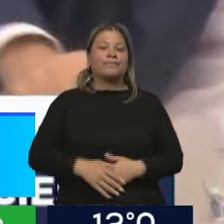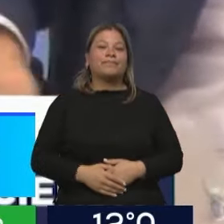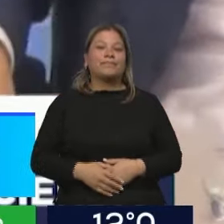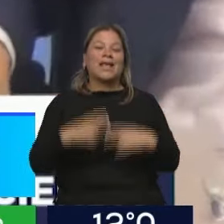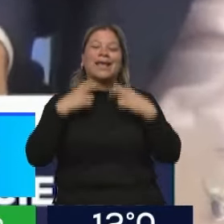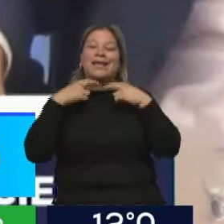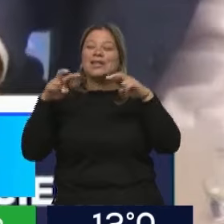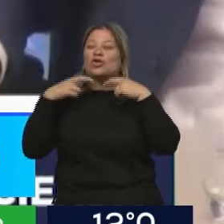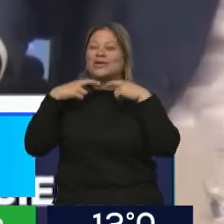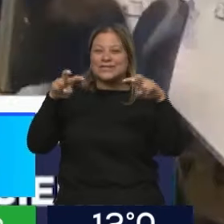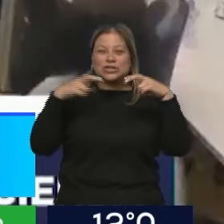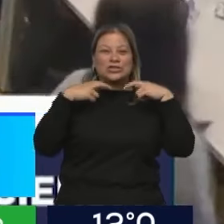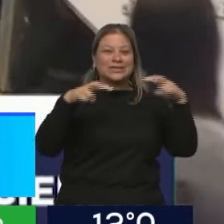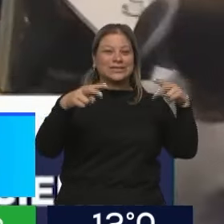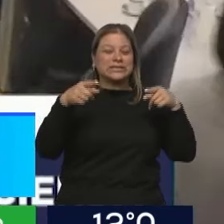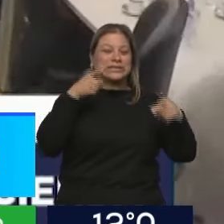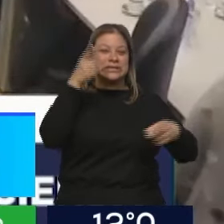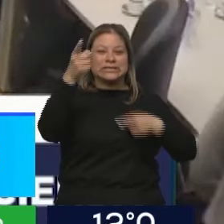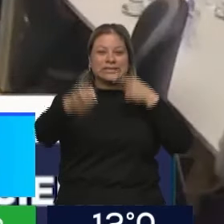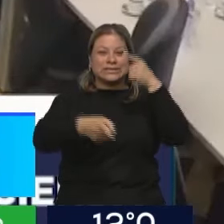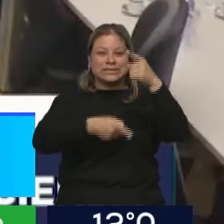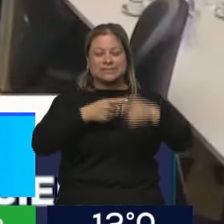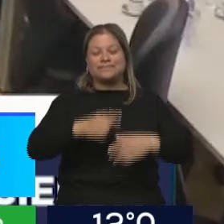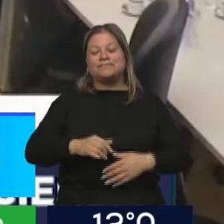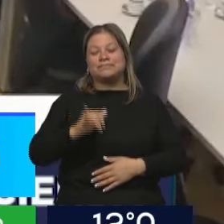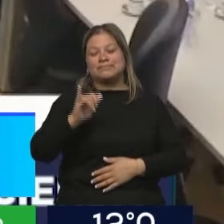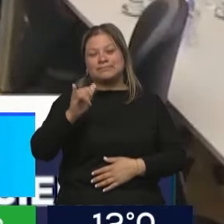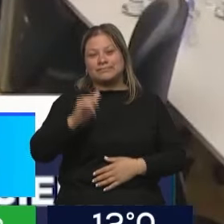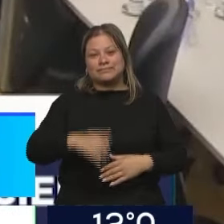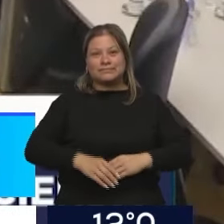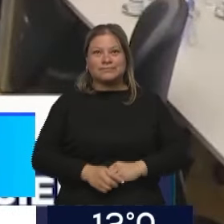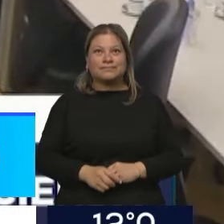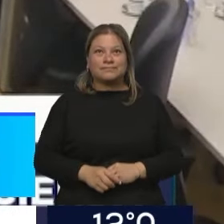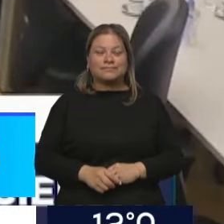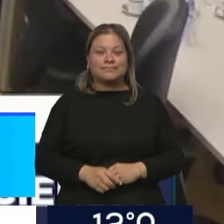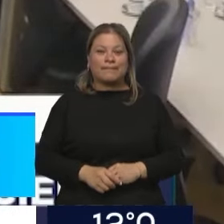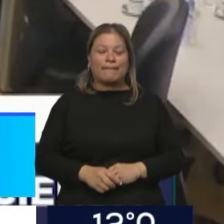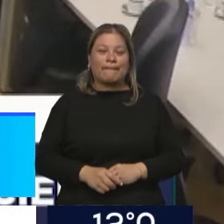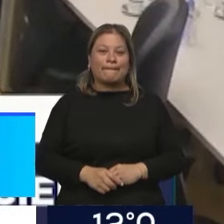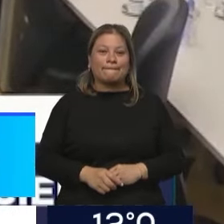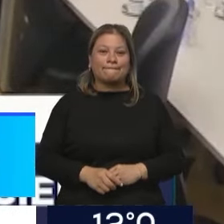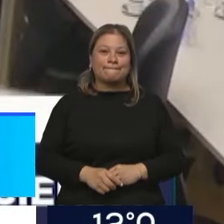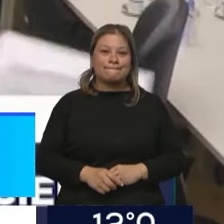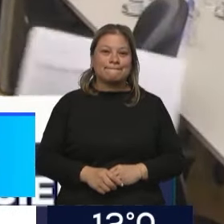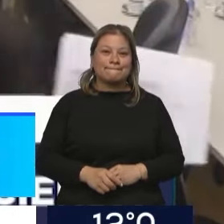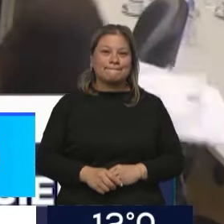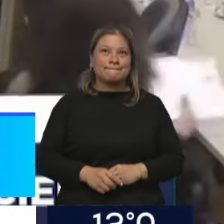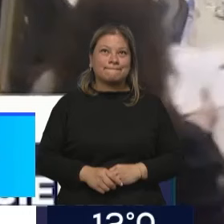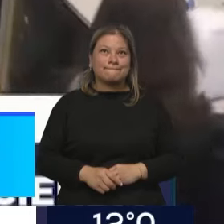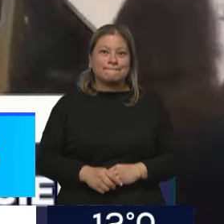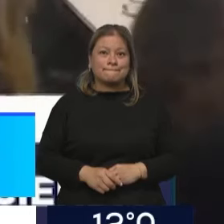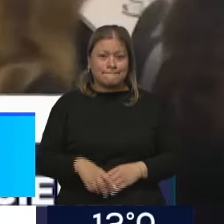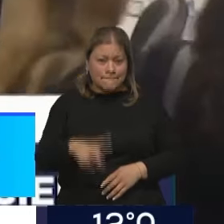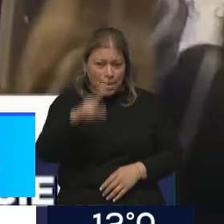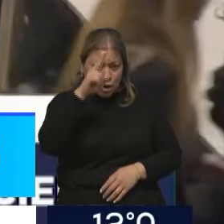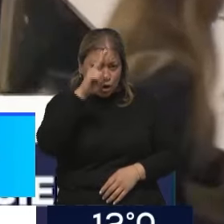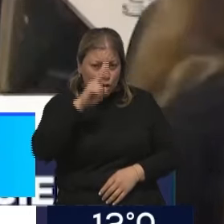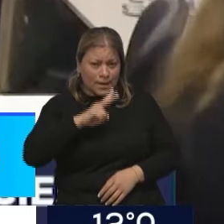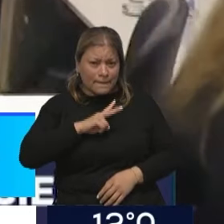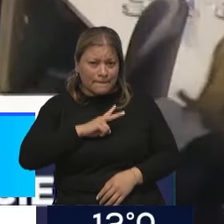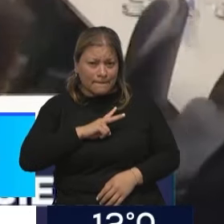Tranquilo. Sí, dale, sí. Sí, sí, sí, sí, sí. Ah, con respeto,